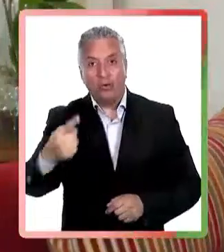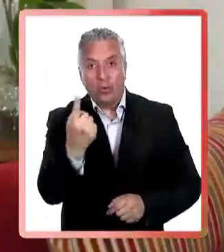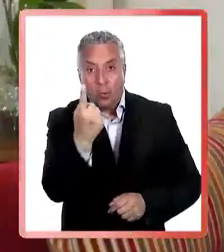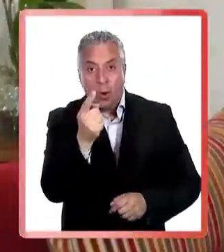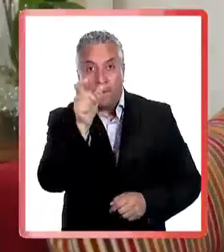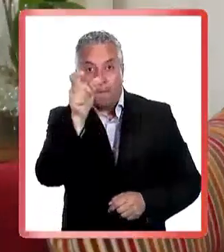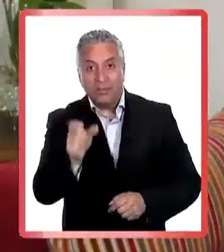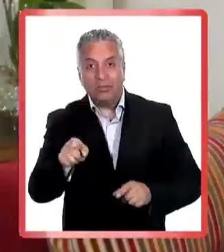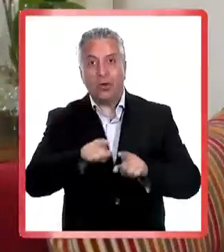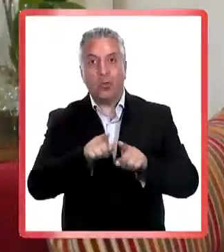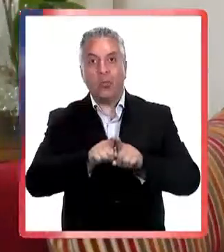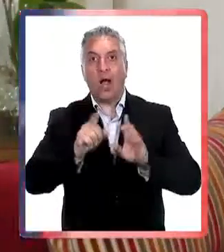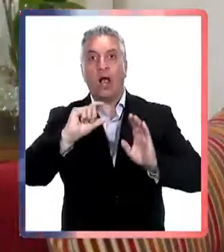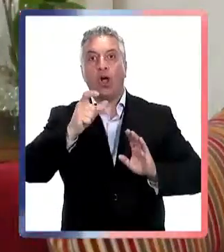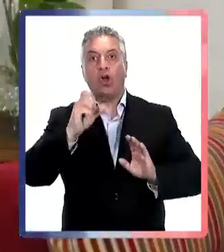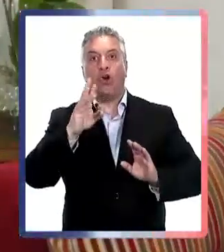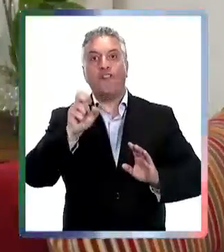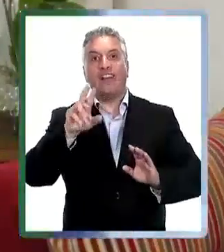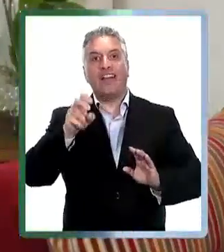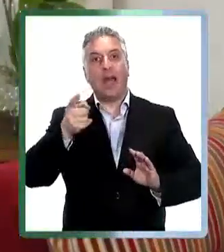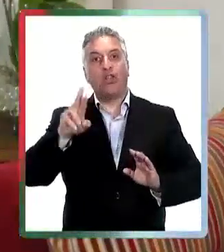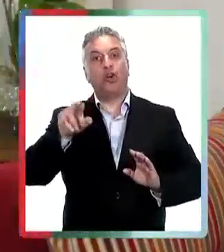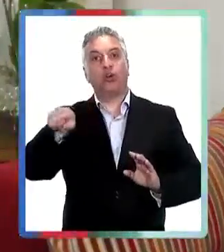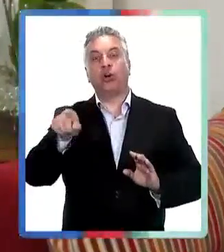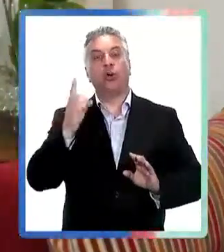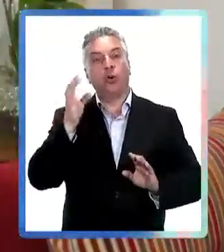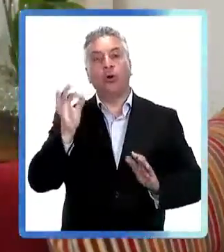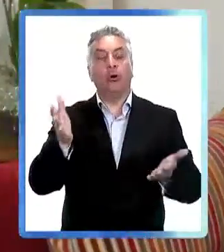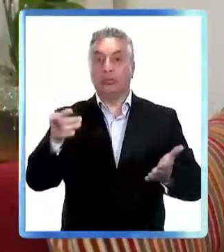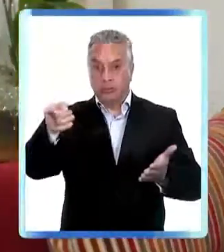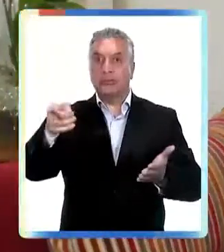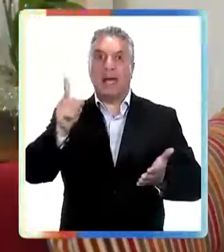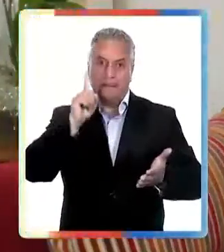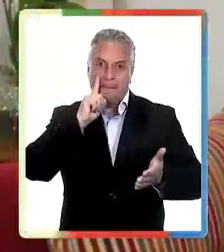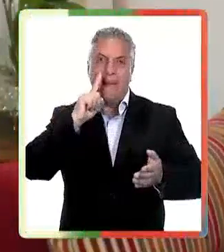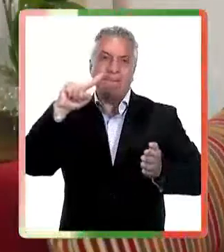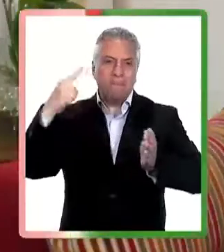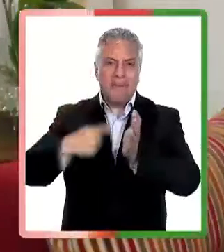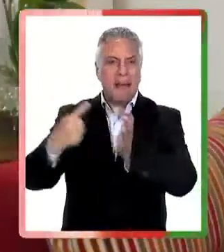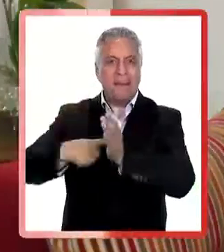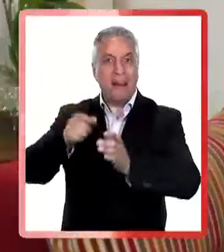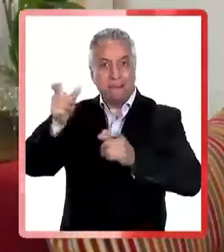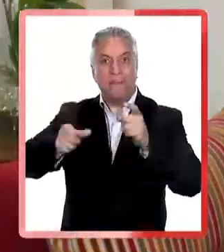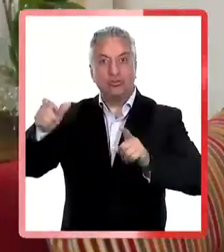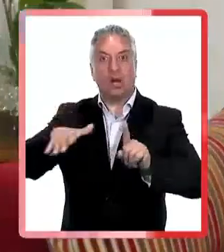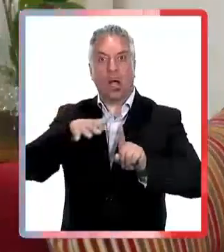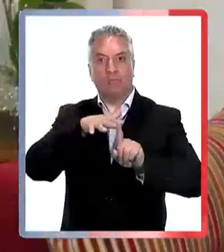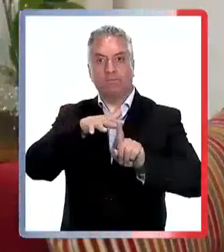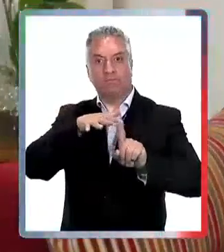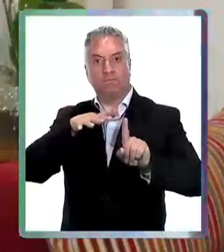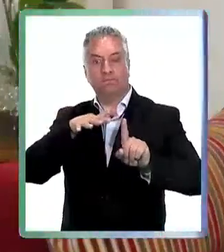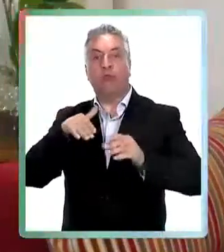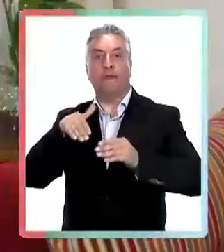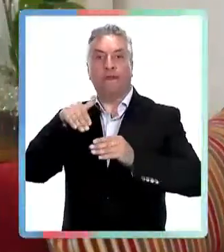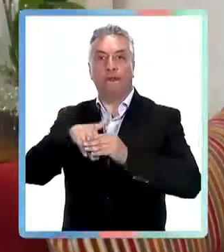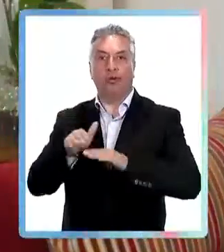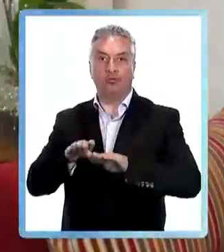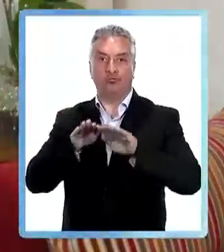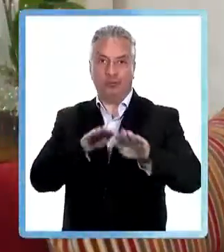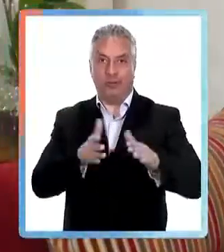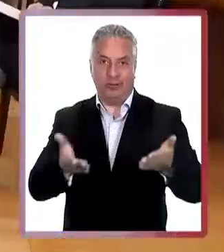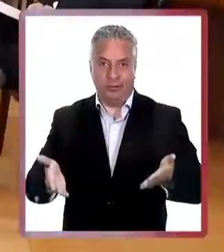no es solo la persona del gobernador o gobernadora, él representa a miles de personas que están detrás de él